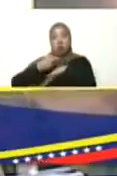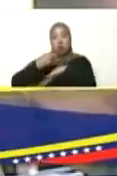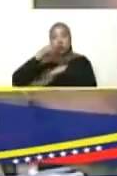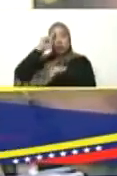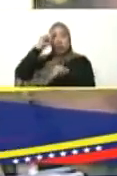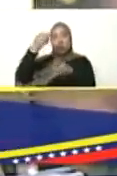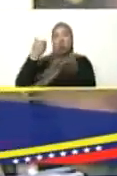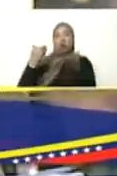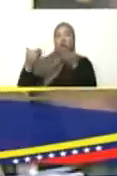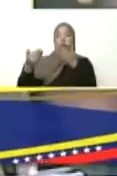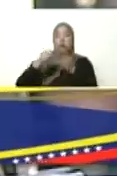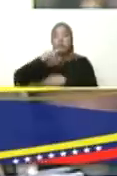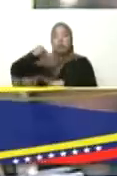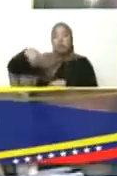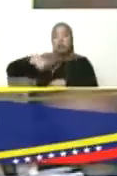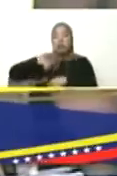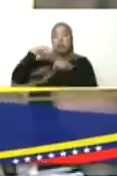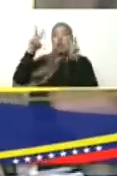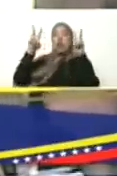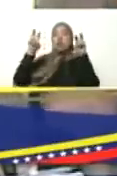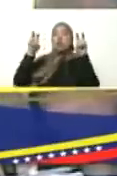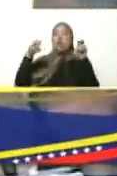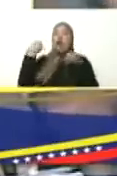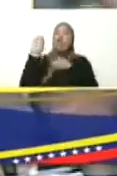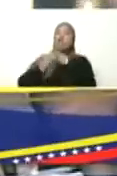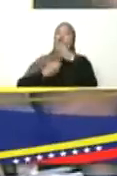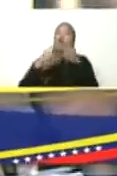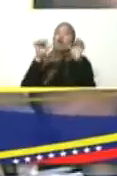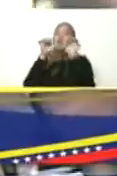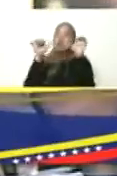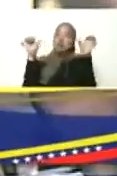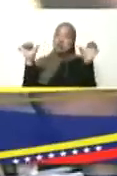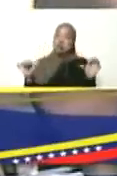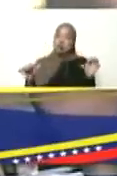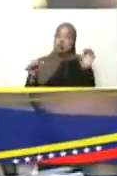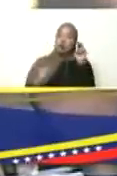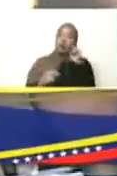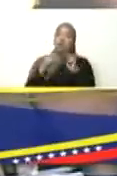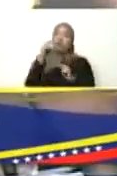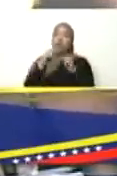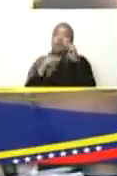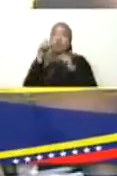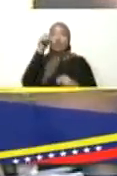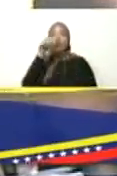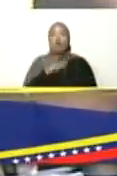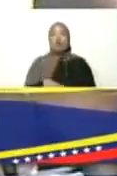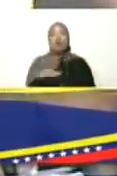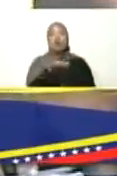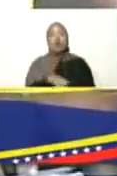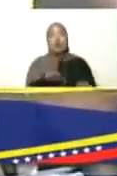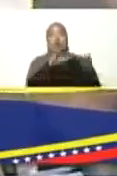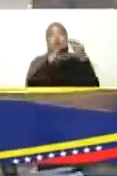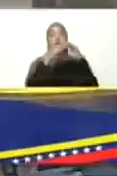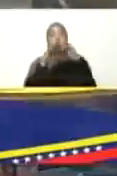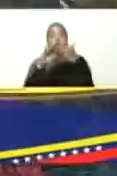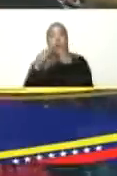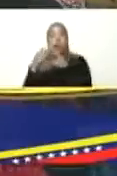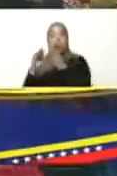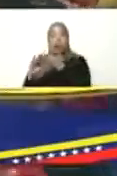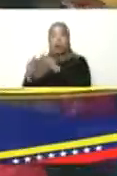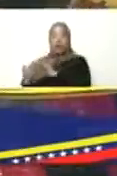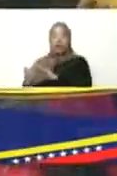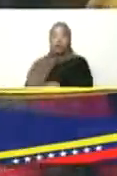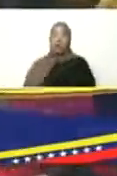al servicio en una nueva arquitectura de la construcción del poder popular, del poder comunal, de las